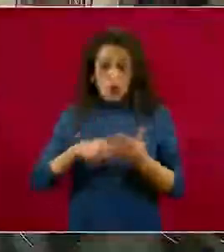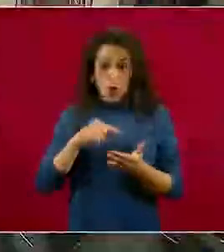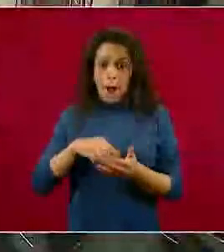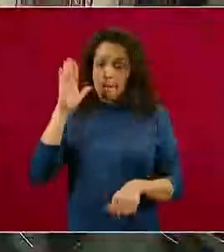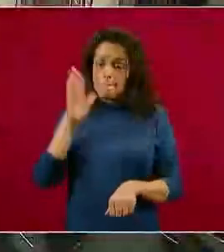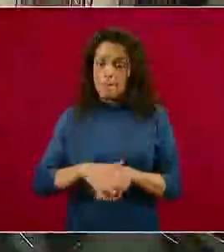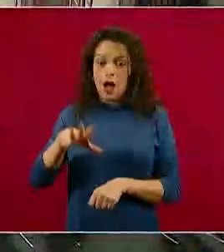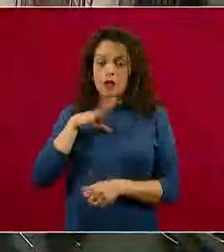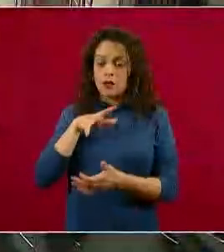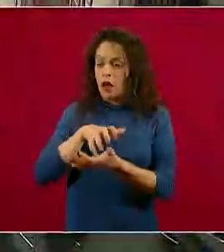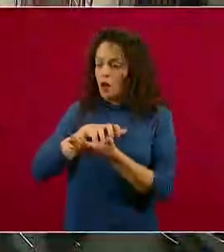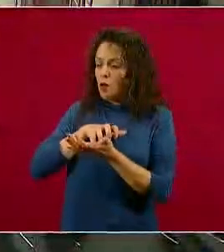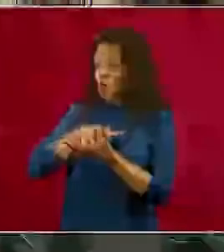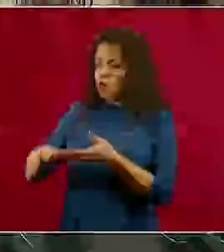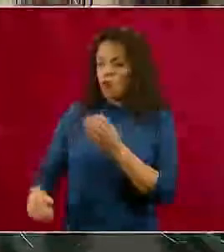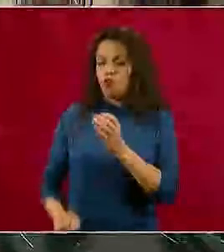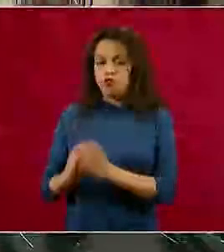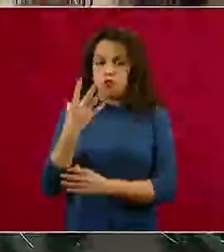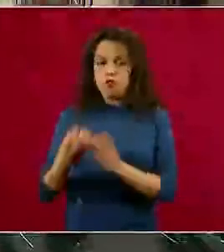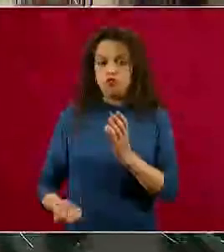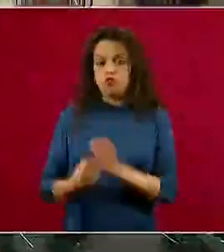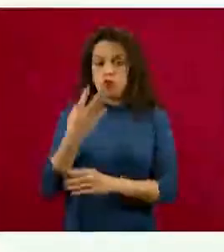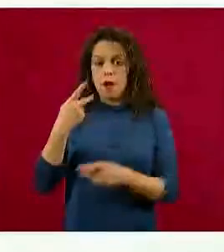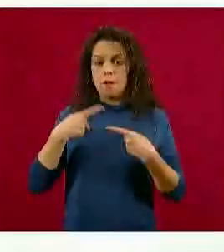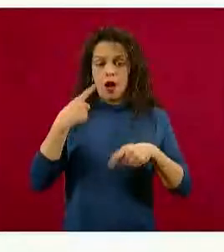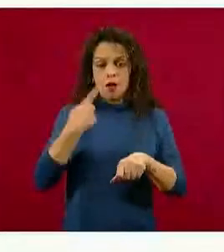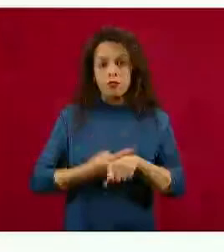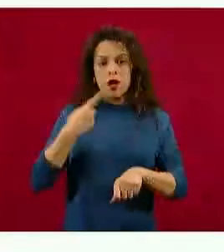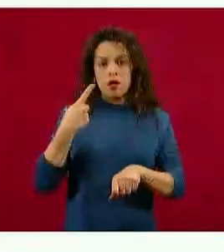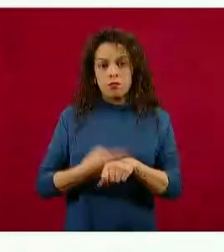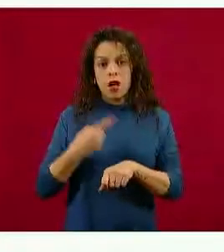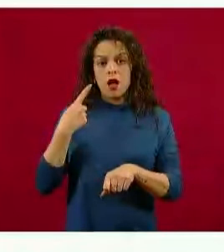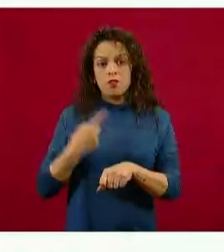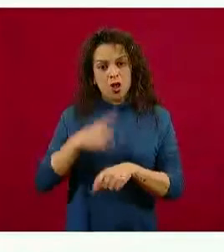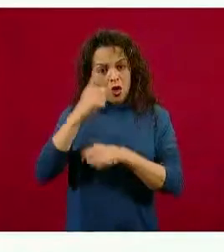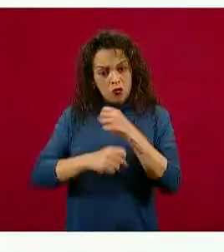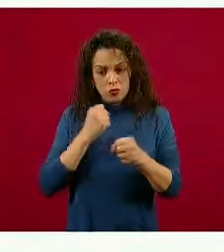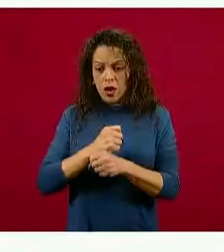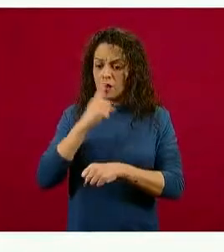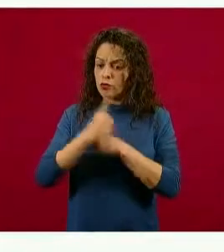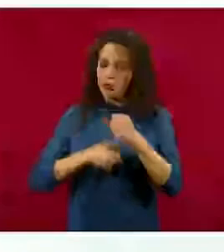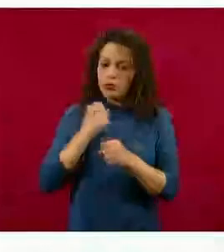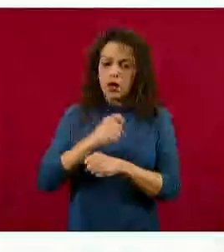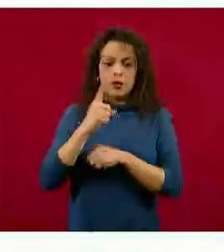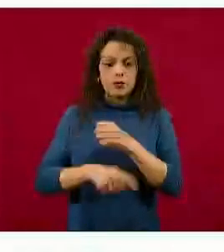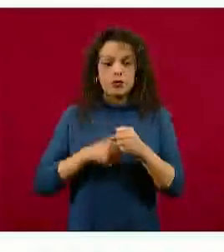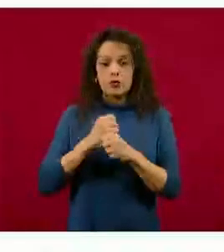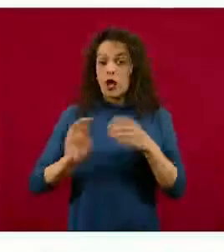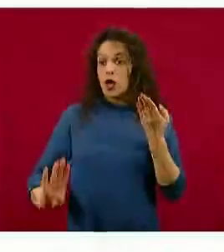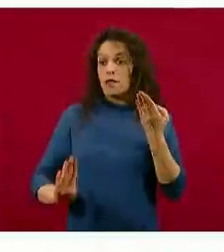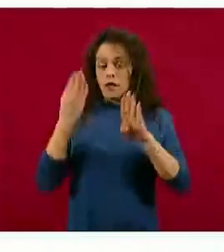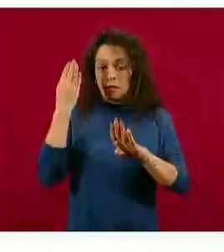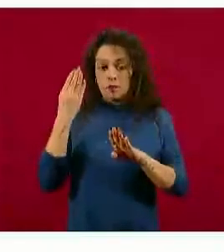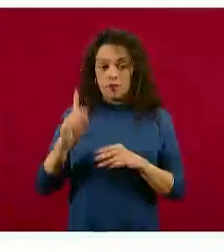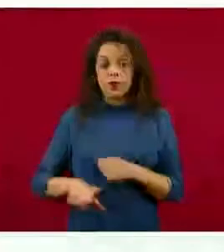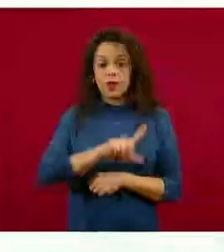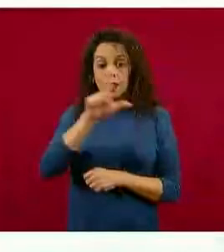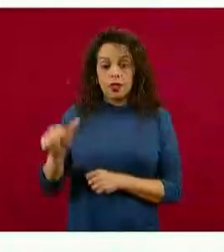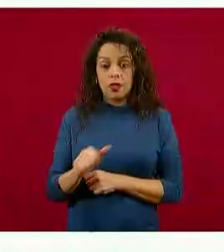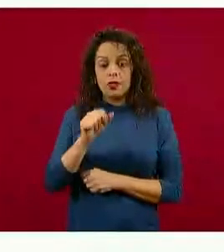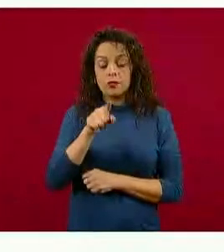mayor número de casos nuevos año con año en todo el mundo, es el segundo. Después del cáncer de próstata,